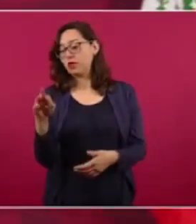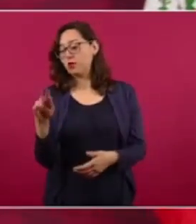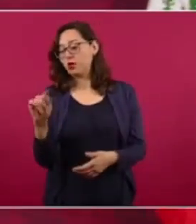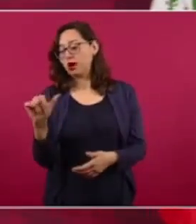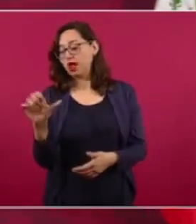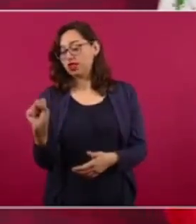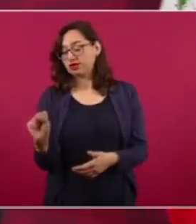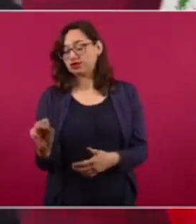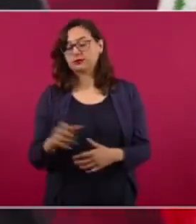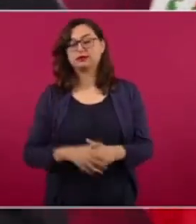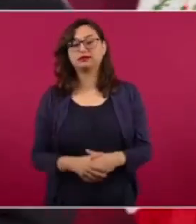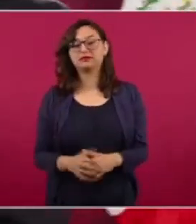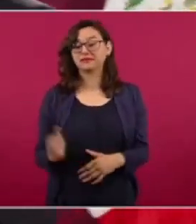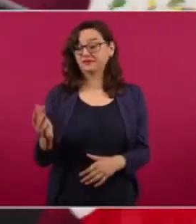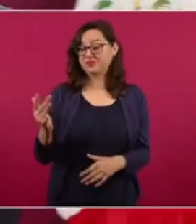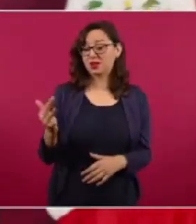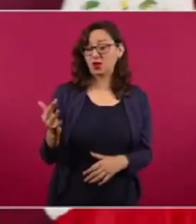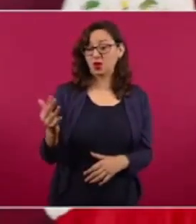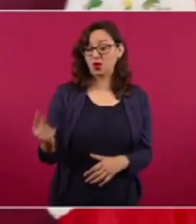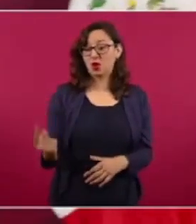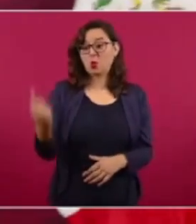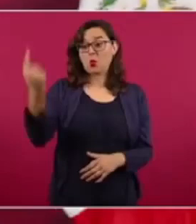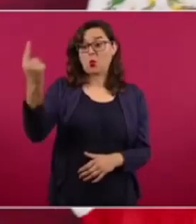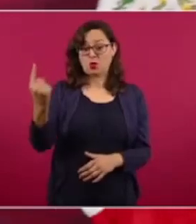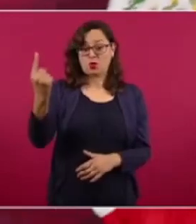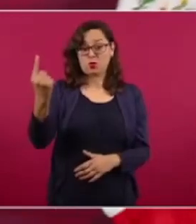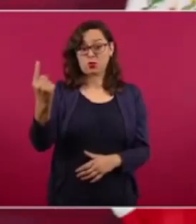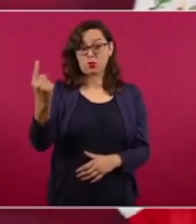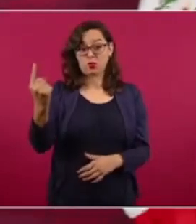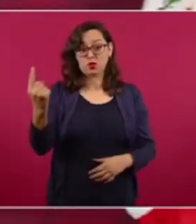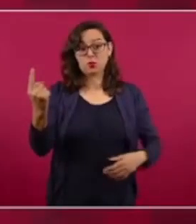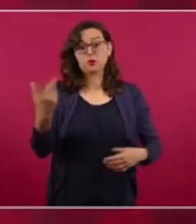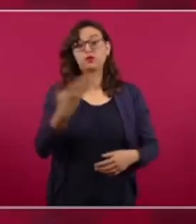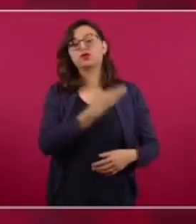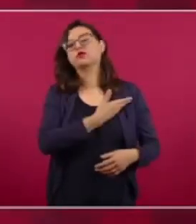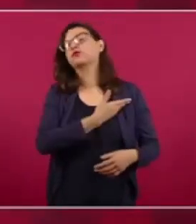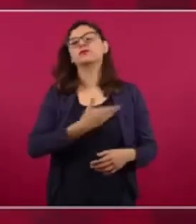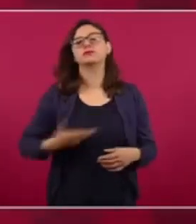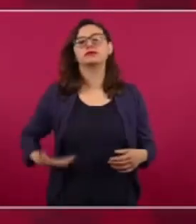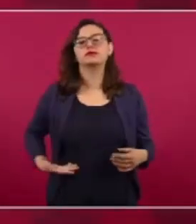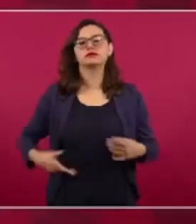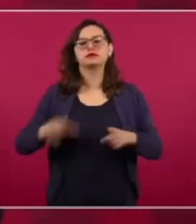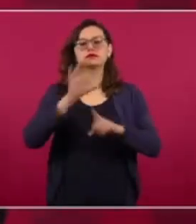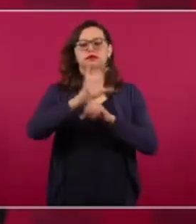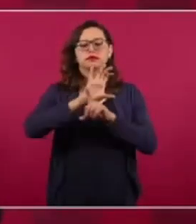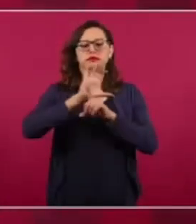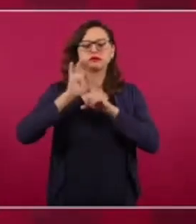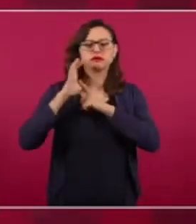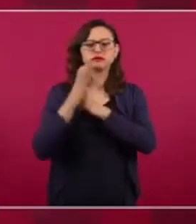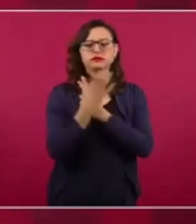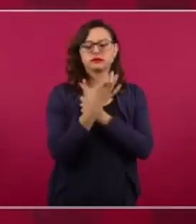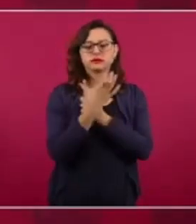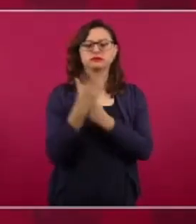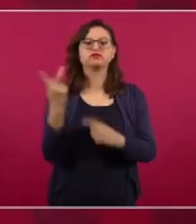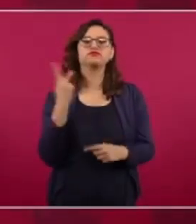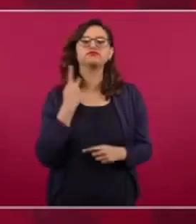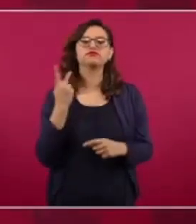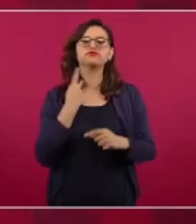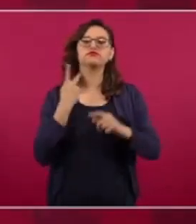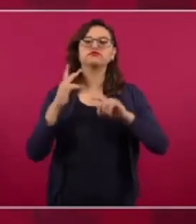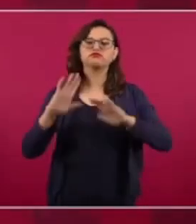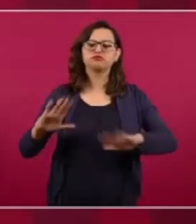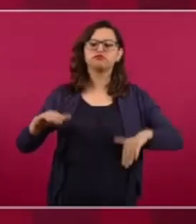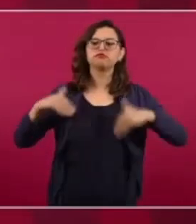esos 50 es el presidente de la Comisión de Política Exterior